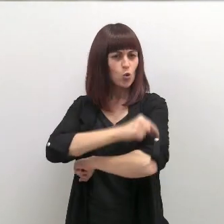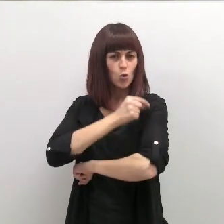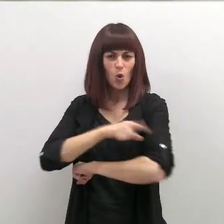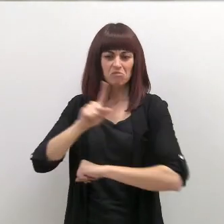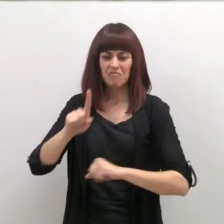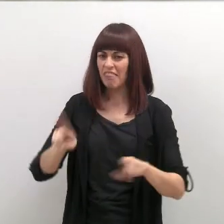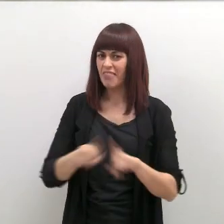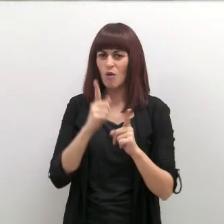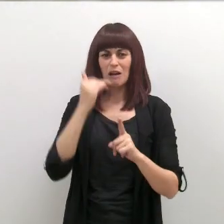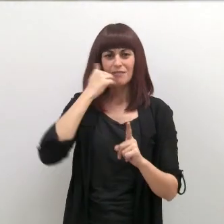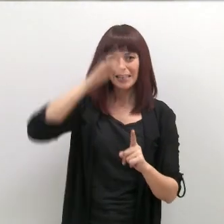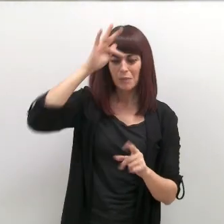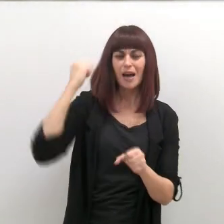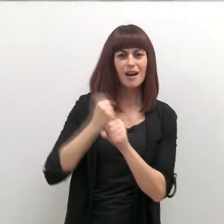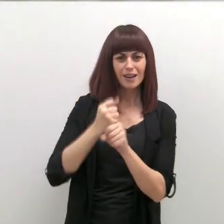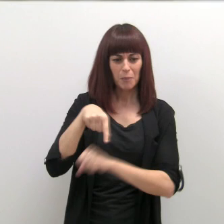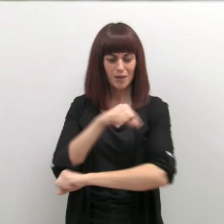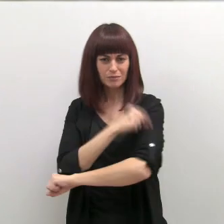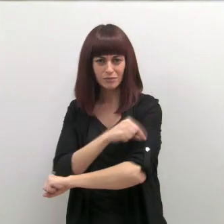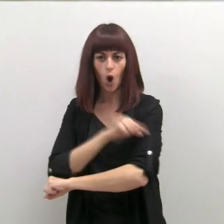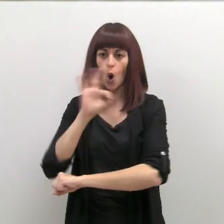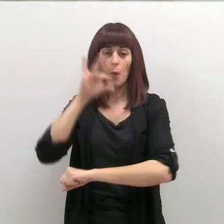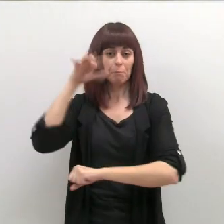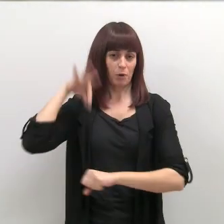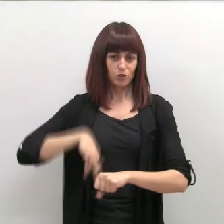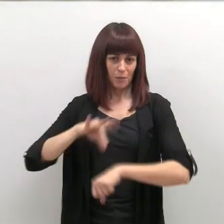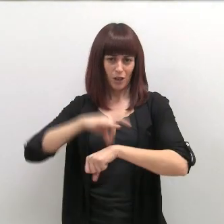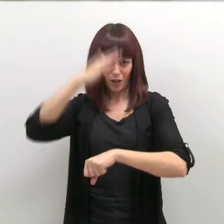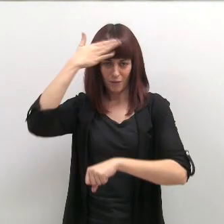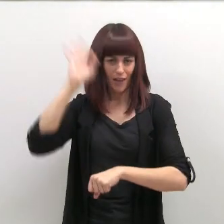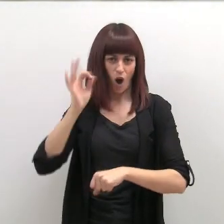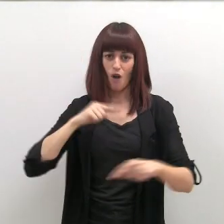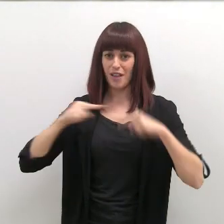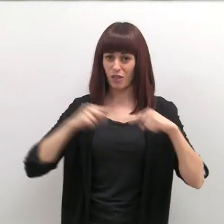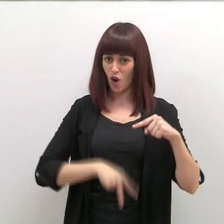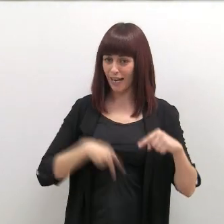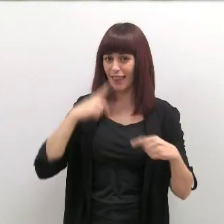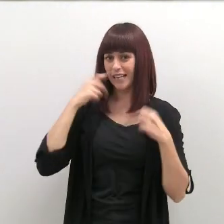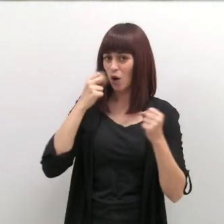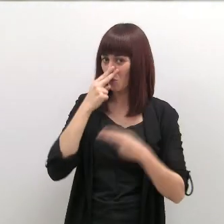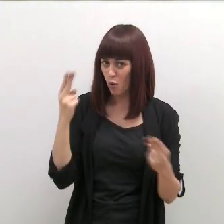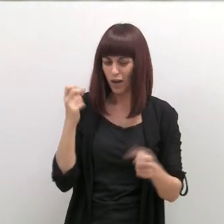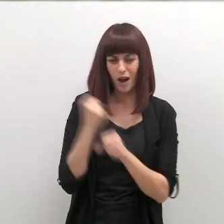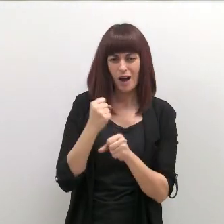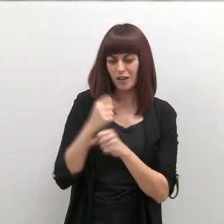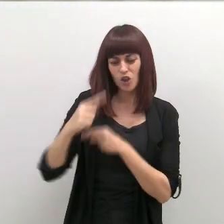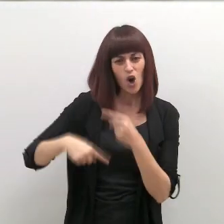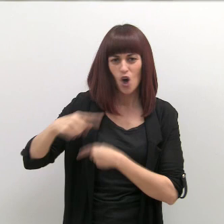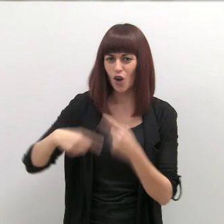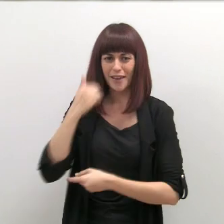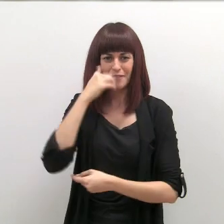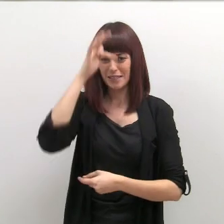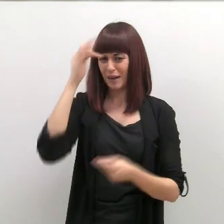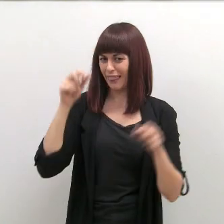semana y festivos, los profesionales de atención primaria, los de la Dirección General de Salud Pública y los propios de los servicios municipales de salud, que también